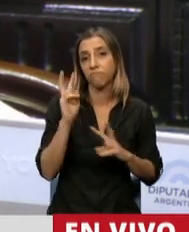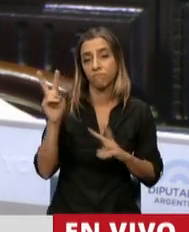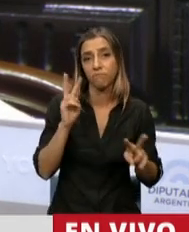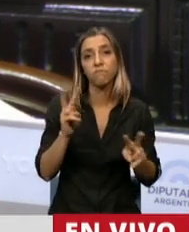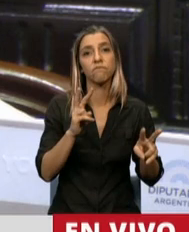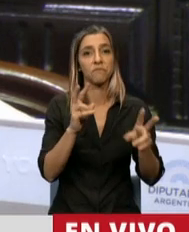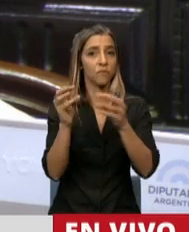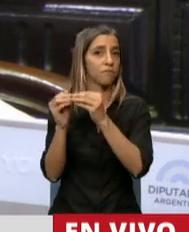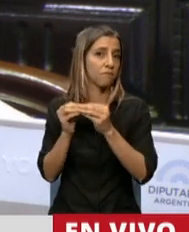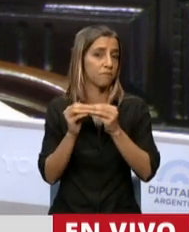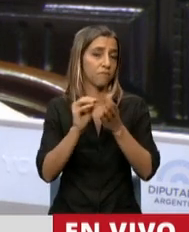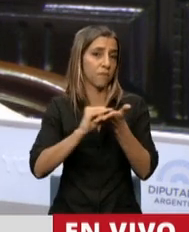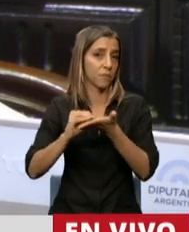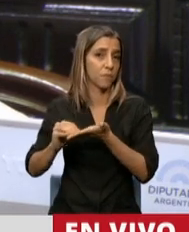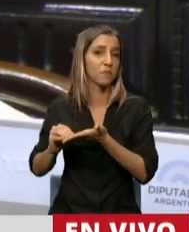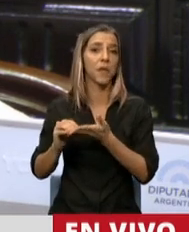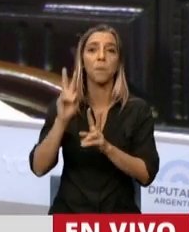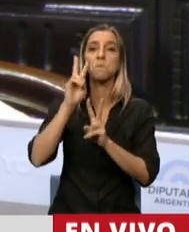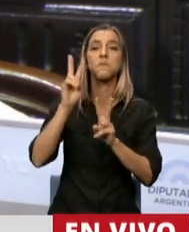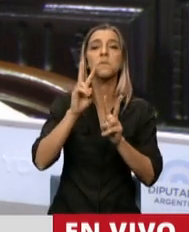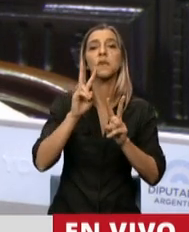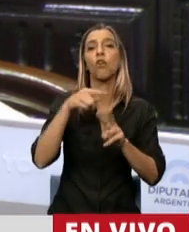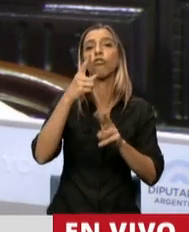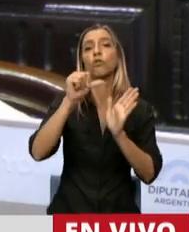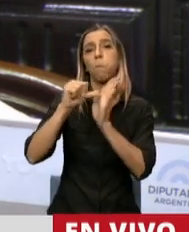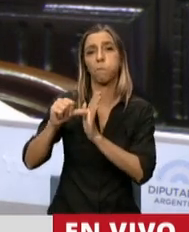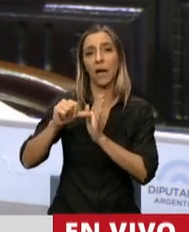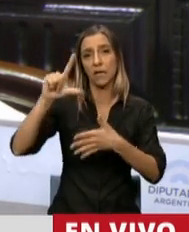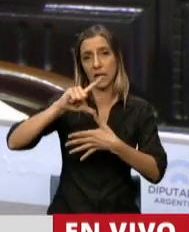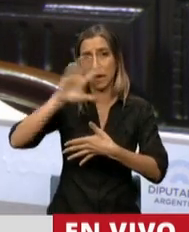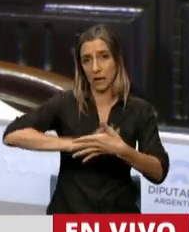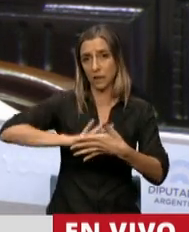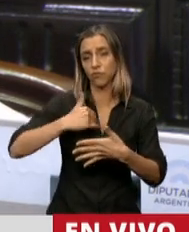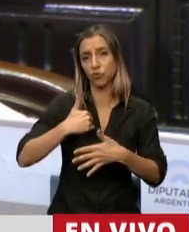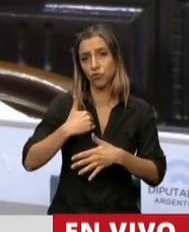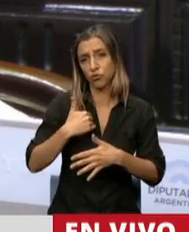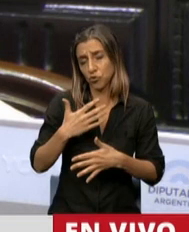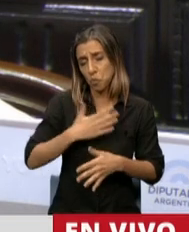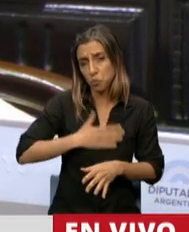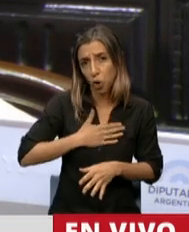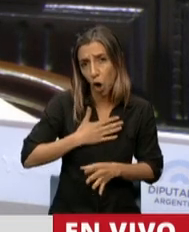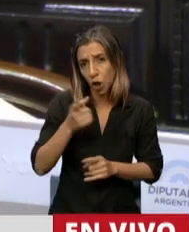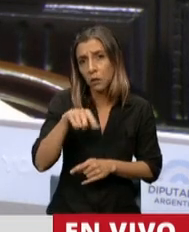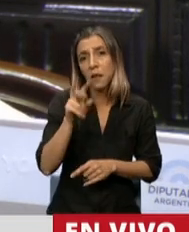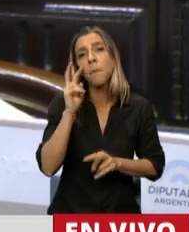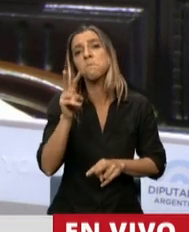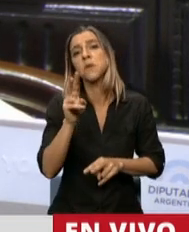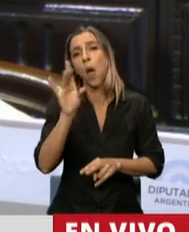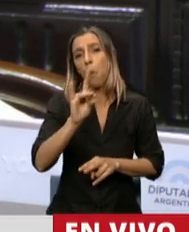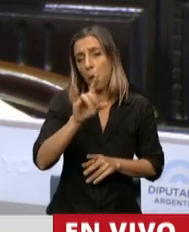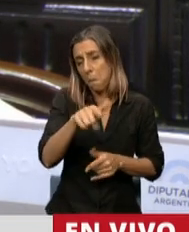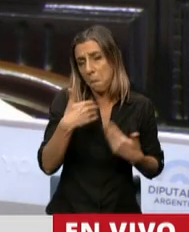colegas que miran a otros países latinoamericanos, cosa que yo celebro, como Bolivia, yo